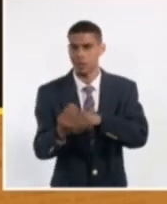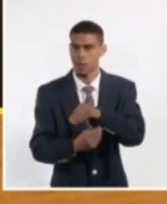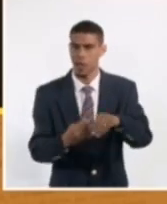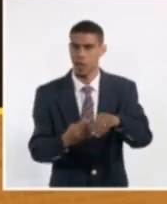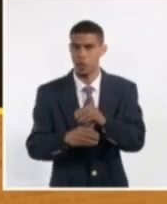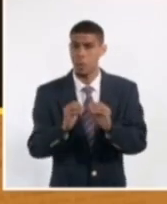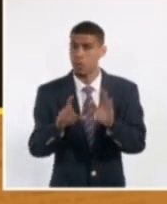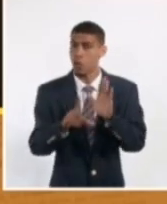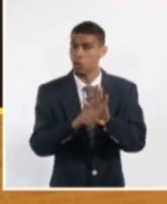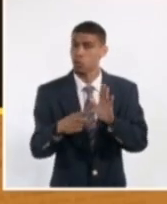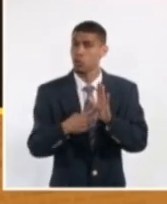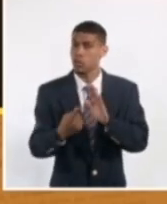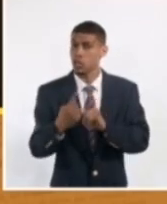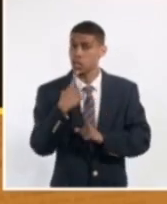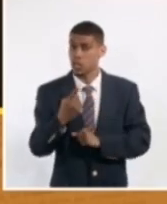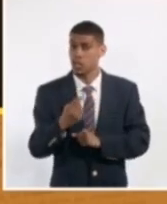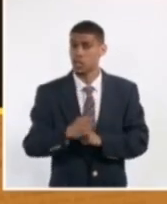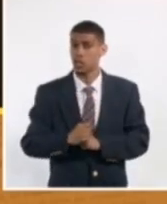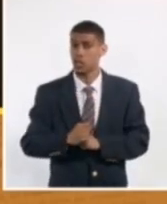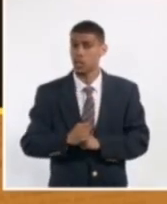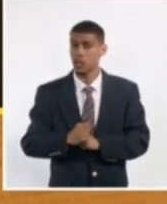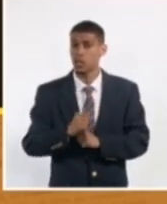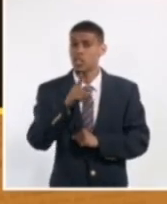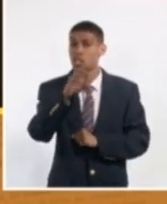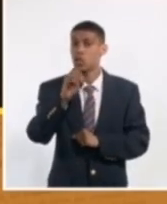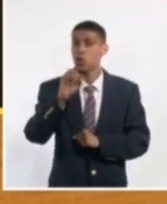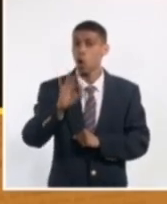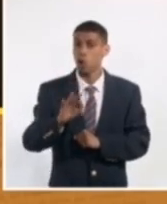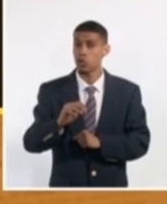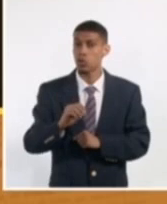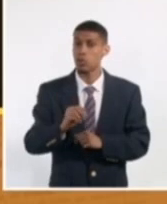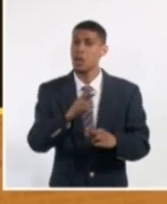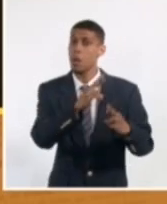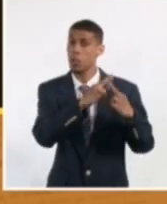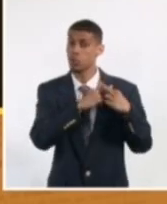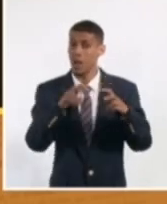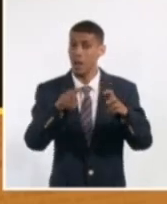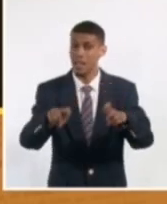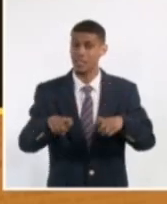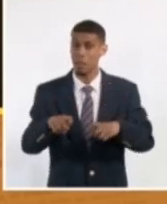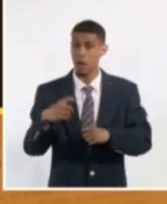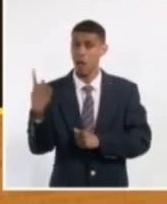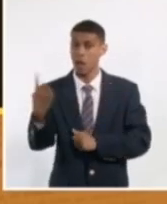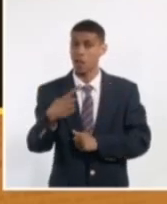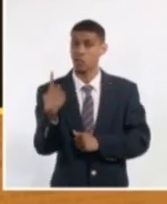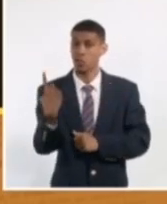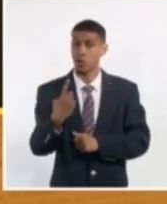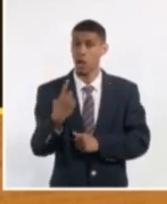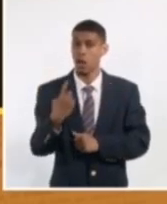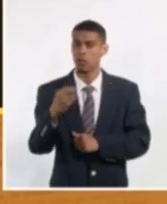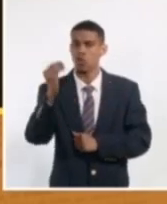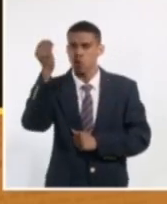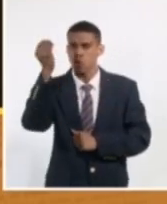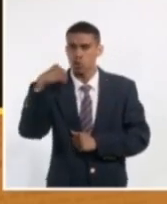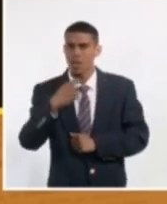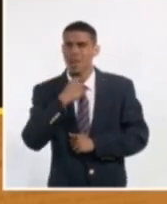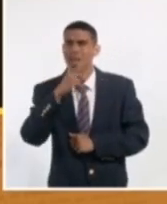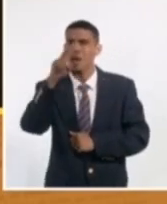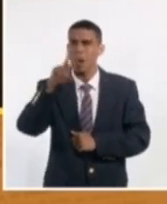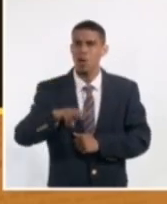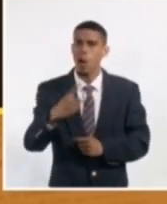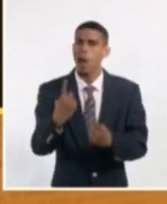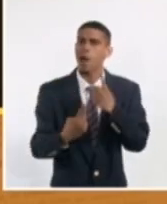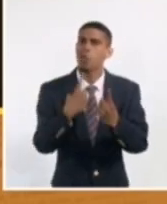establece en su artículo 108 que corresponde a la Asamblea Nacional del Poder Popular conocer, evaluar y adoptar decisiones sobre